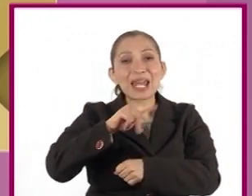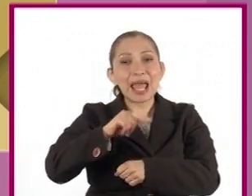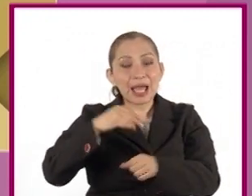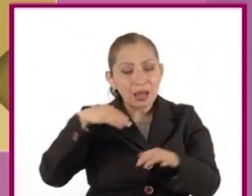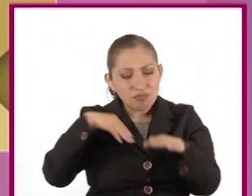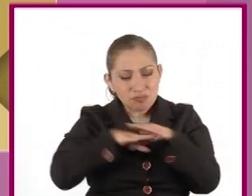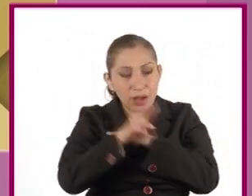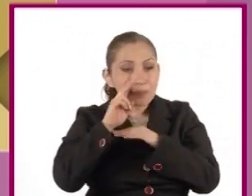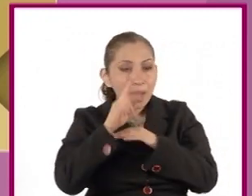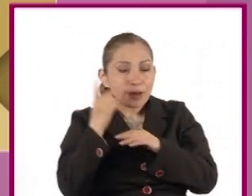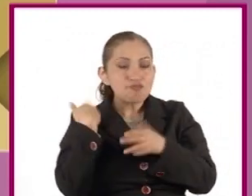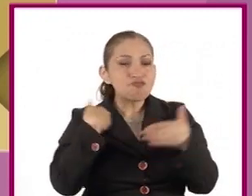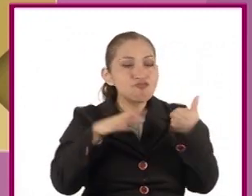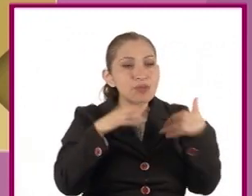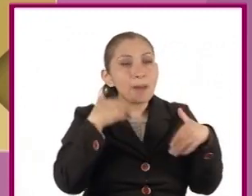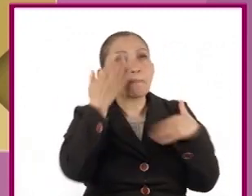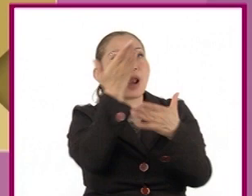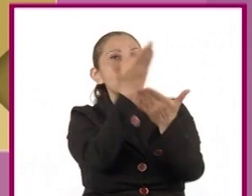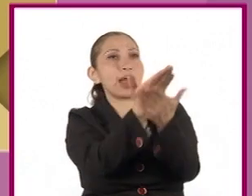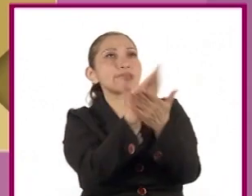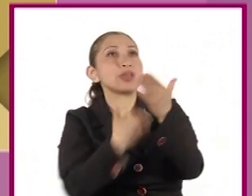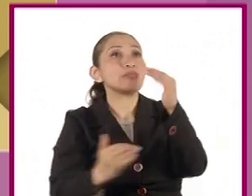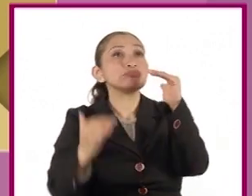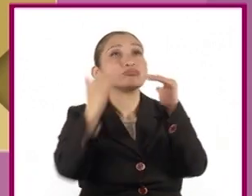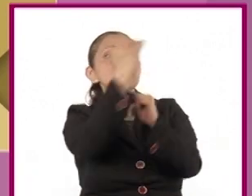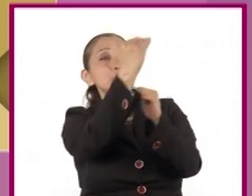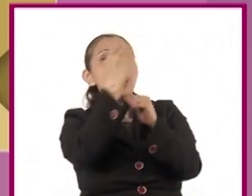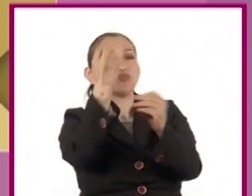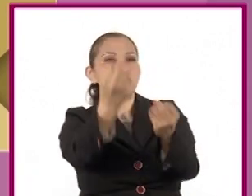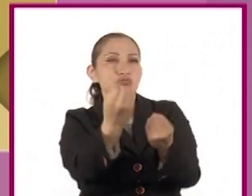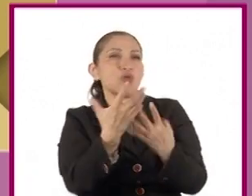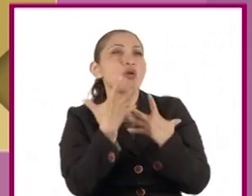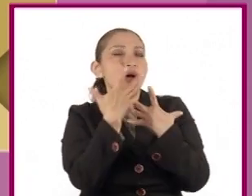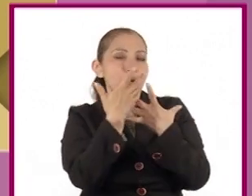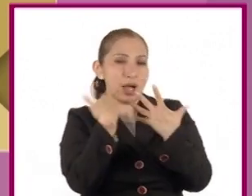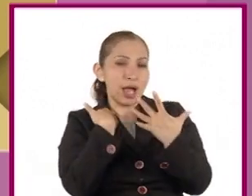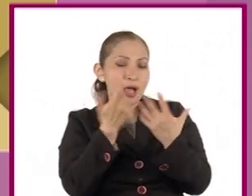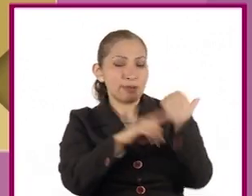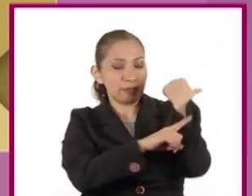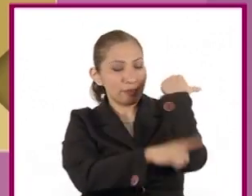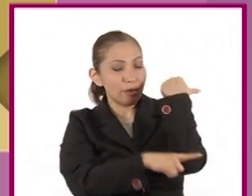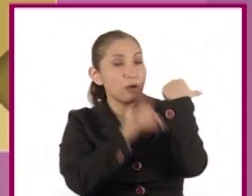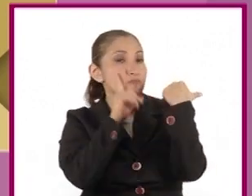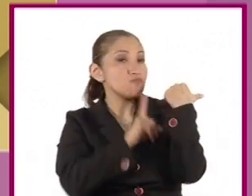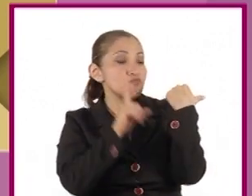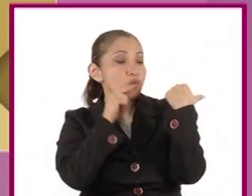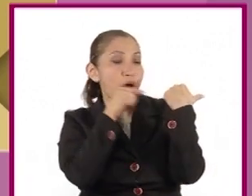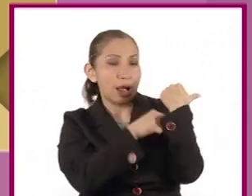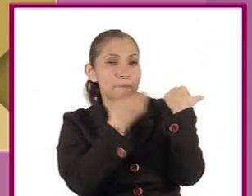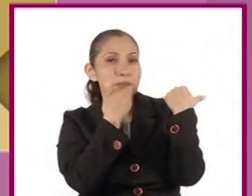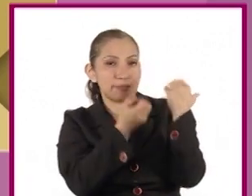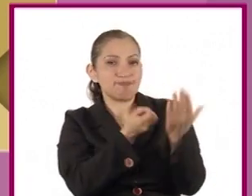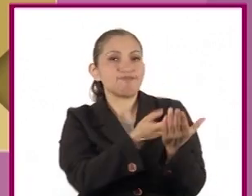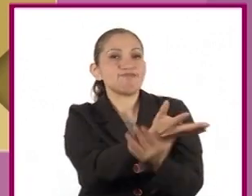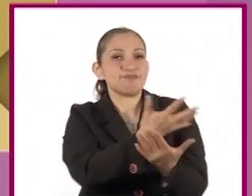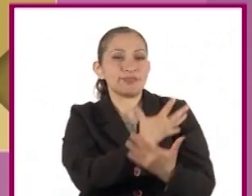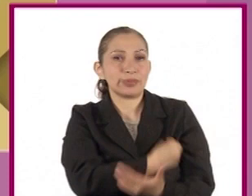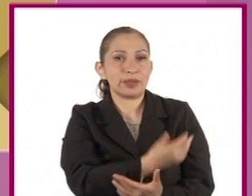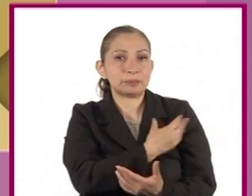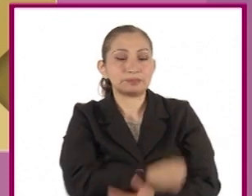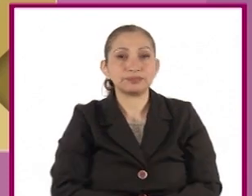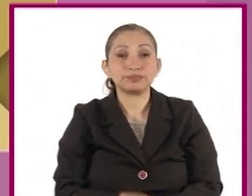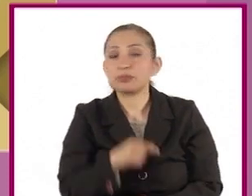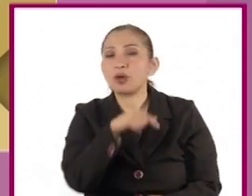solían peregrinar para pedir al Supremo de la Fertilidad que las embarazadas tuvieran un buen parto.